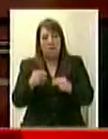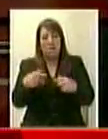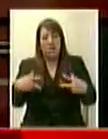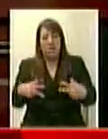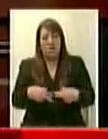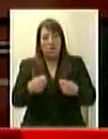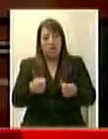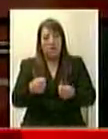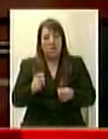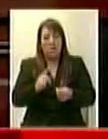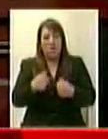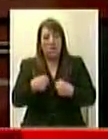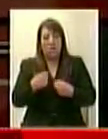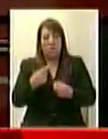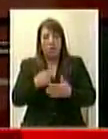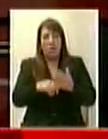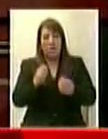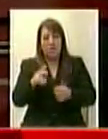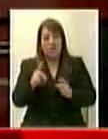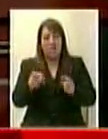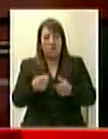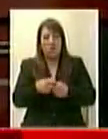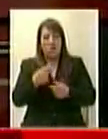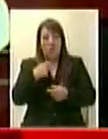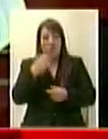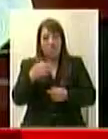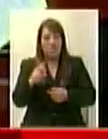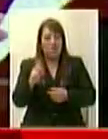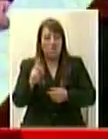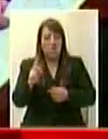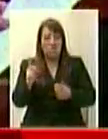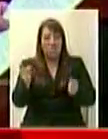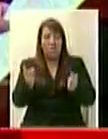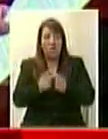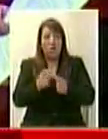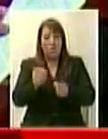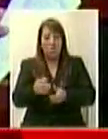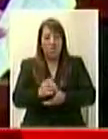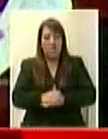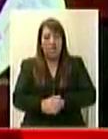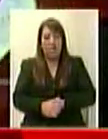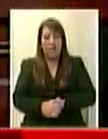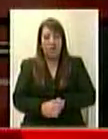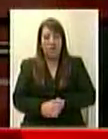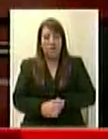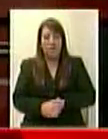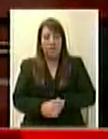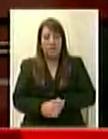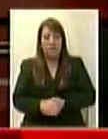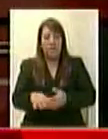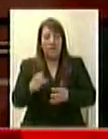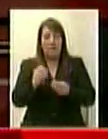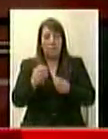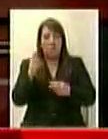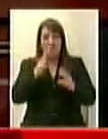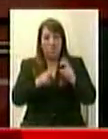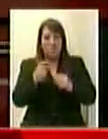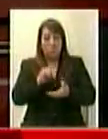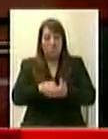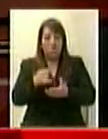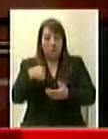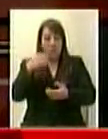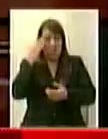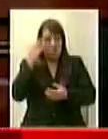esterilización de forzada, señor, tiene mucho que decir y en la Comisión de la Verdad no se concluye en absoluto sobre ello. Habría mucho que investigar porque yo